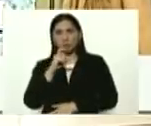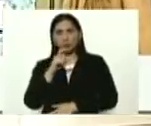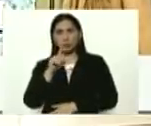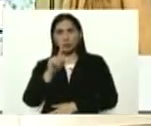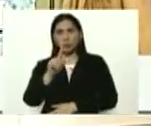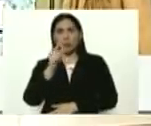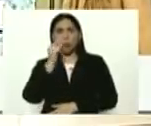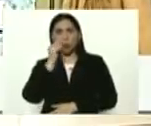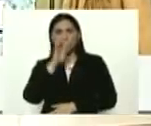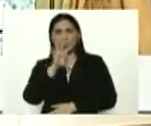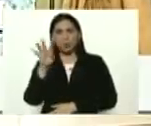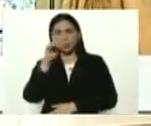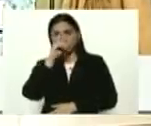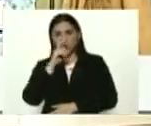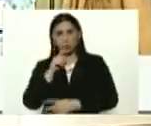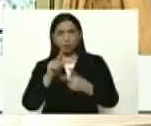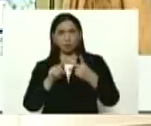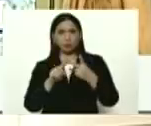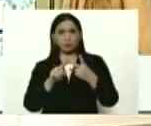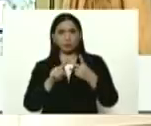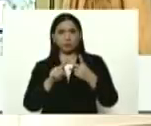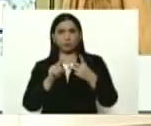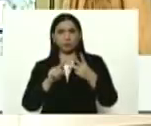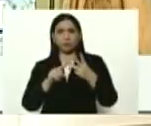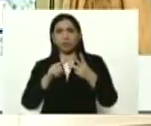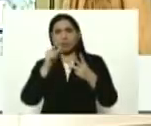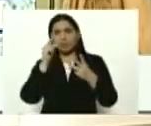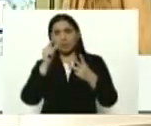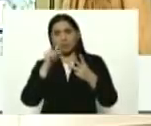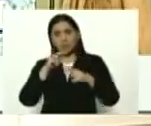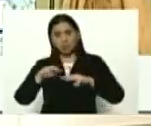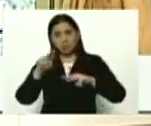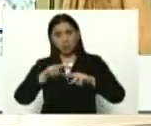hombre de 44 años y un niño de 12 años.